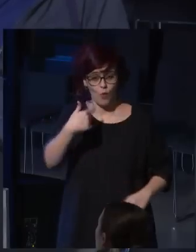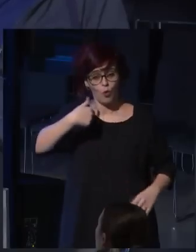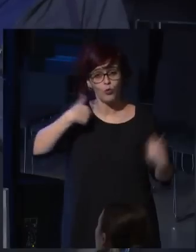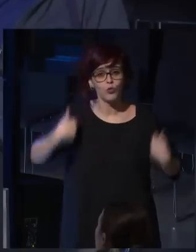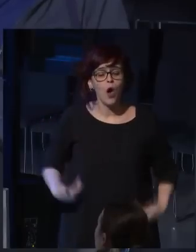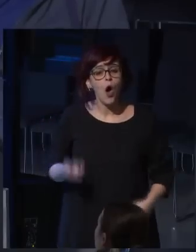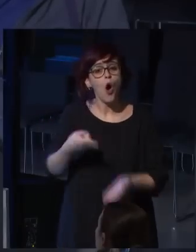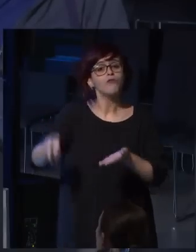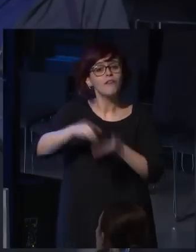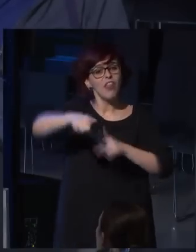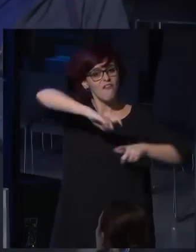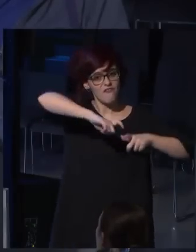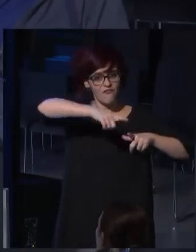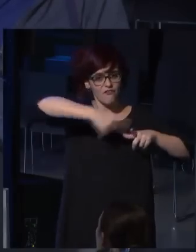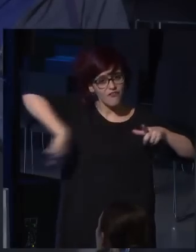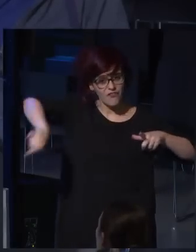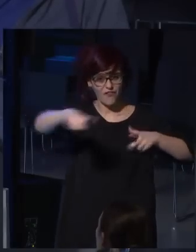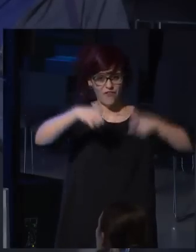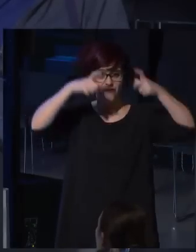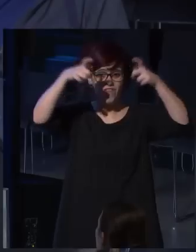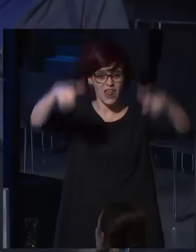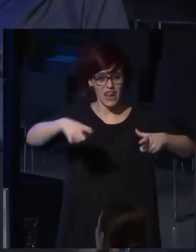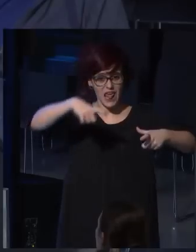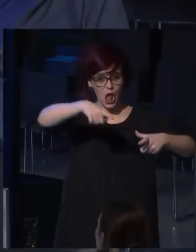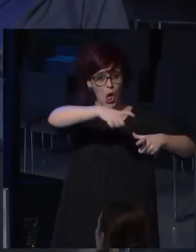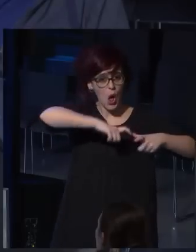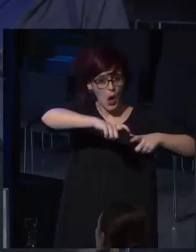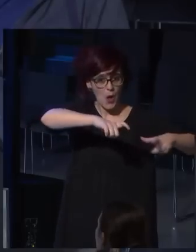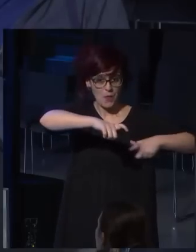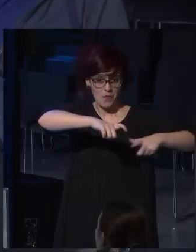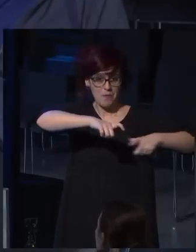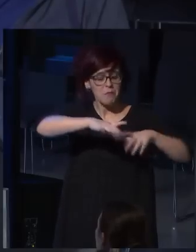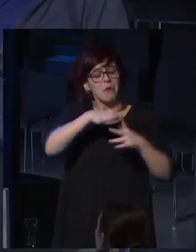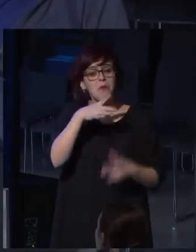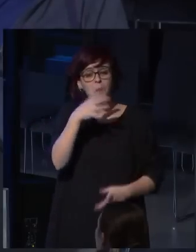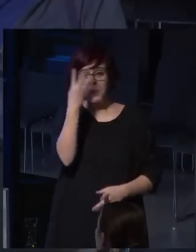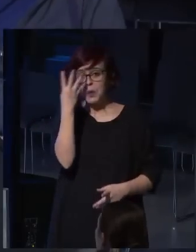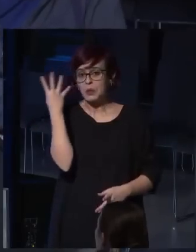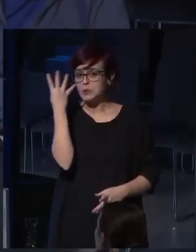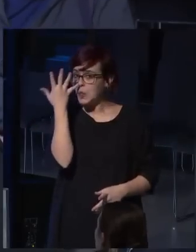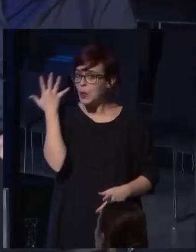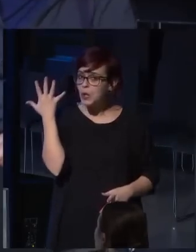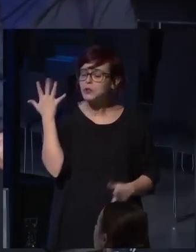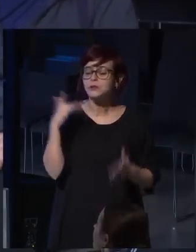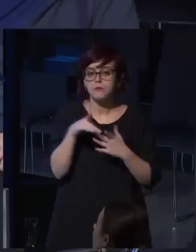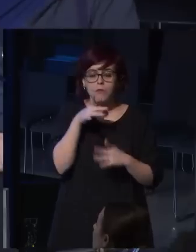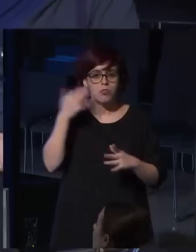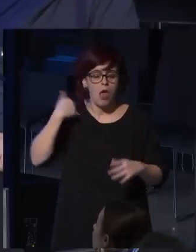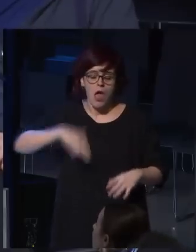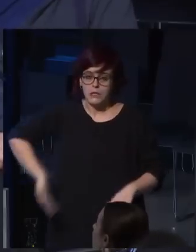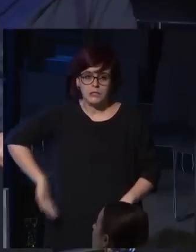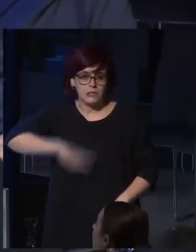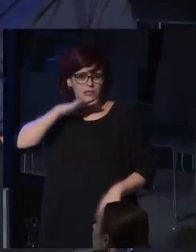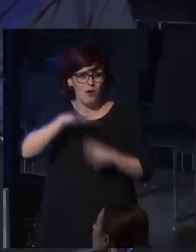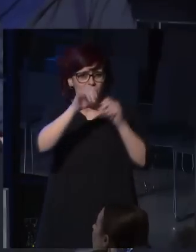he vuelto al vinilo y he reconocer que he vuelto desde hace como 4 o 5 años, después de una saturación